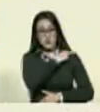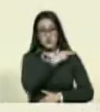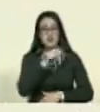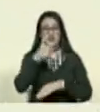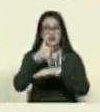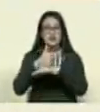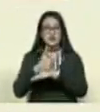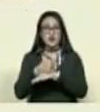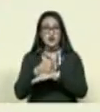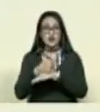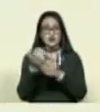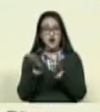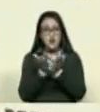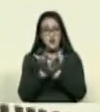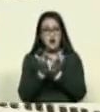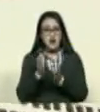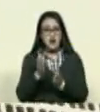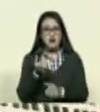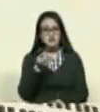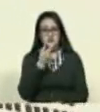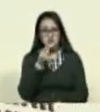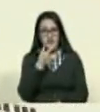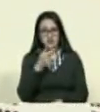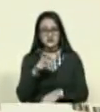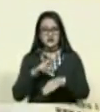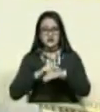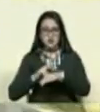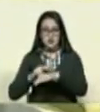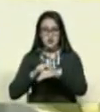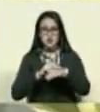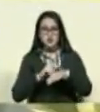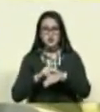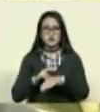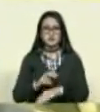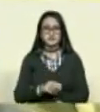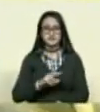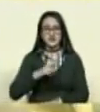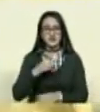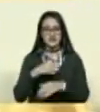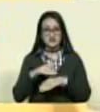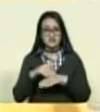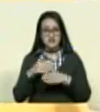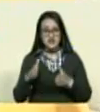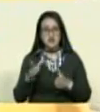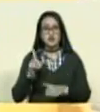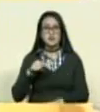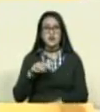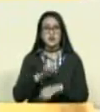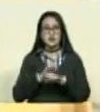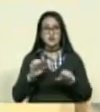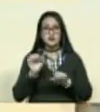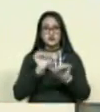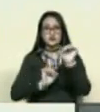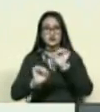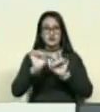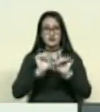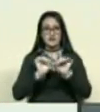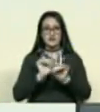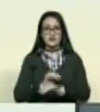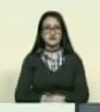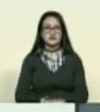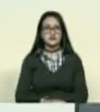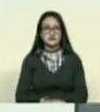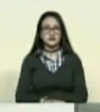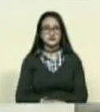de la Academia Militar de la Medicina, y el mayor general Tito Urbano Melián, viceministro de Educación para la Defensa. Estos espacios sin